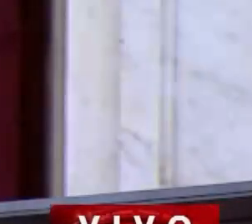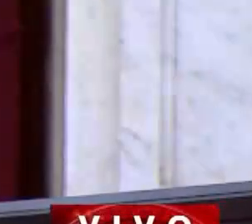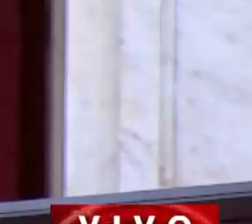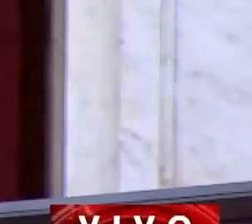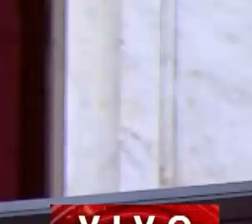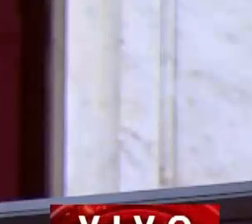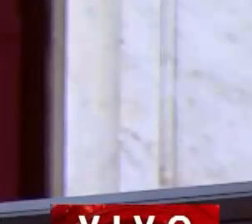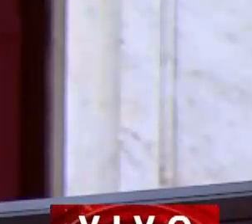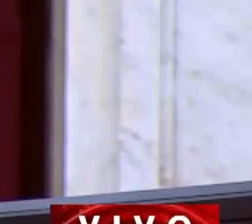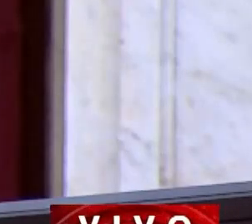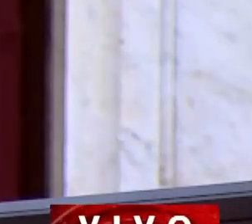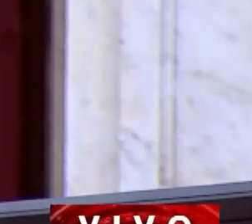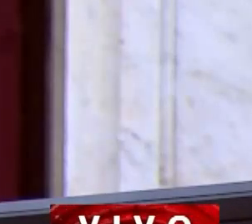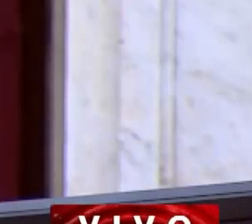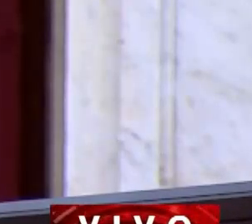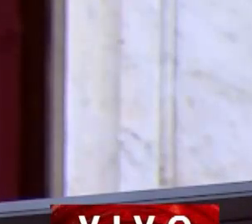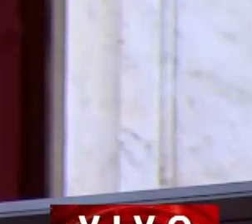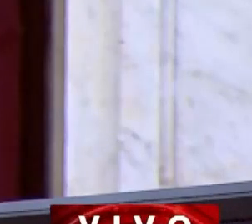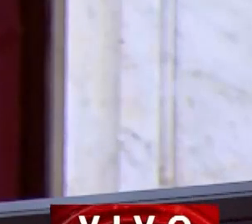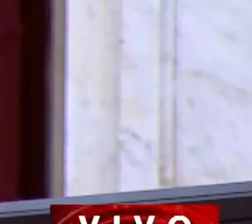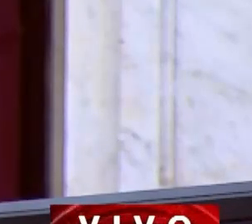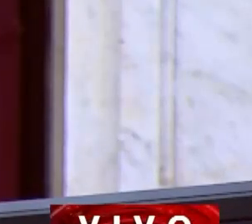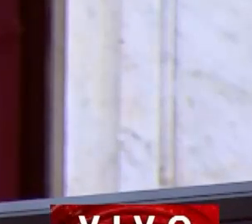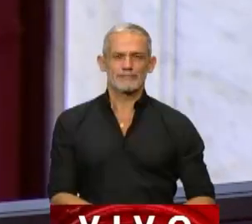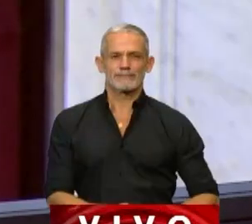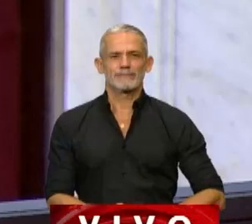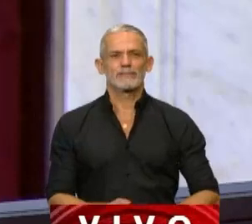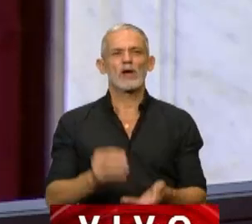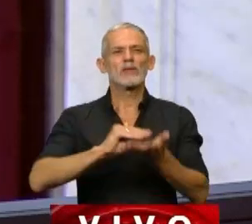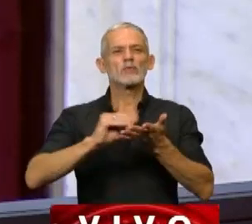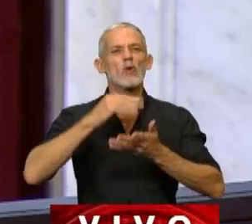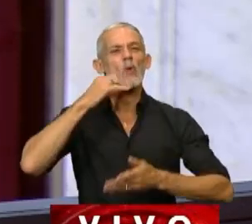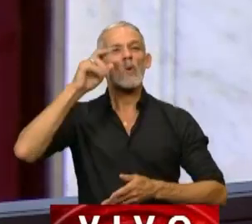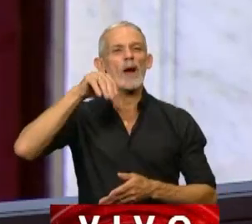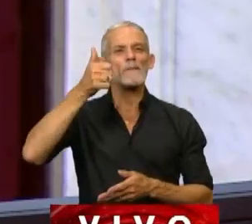Tiene la palabra el diputado Juan Manuel Pedrini.